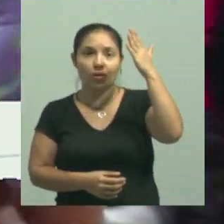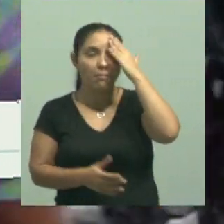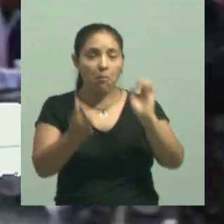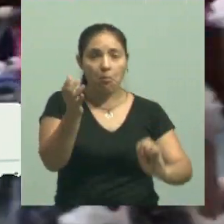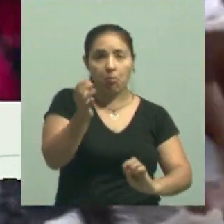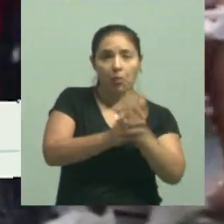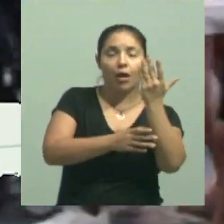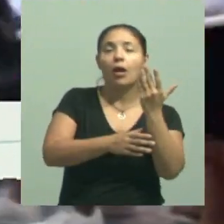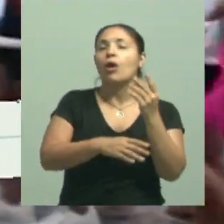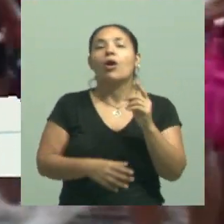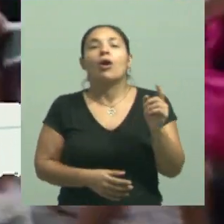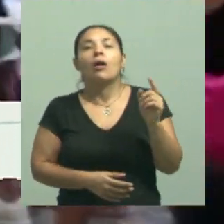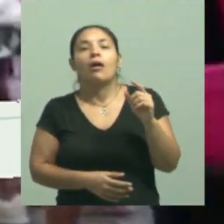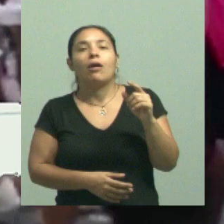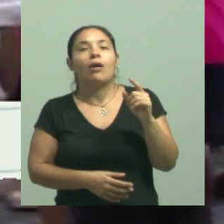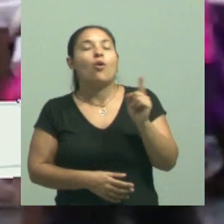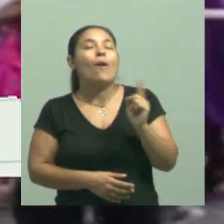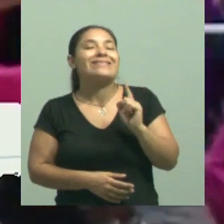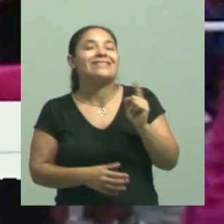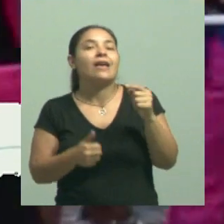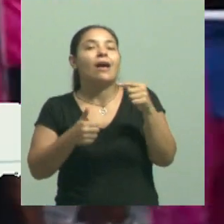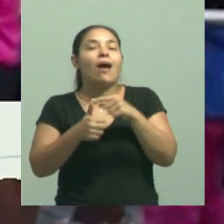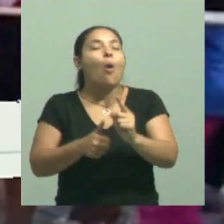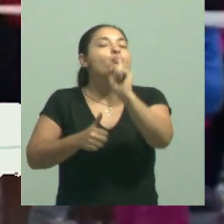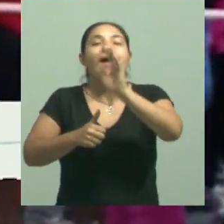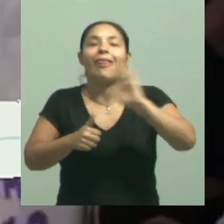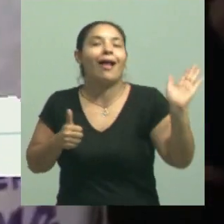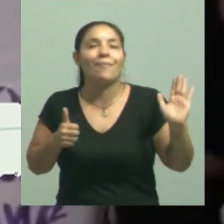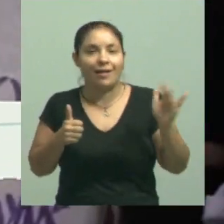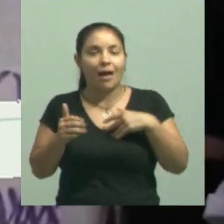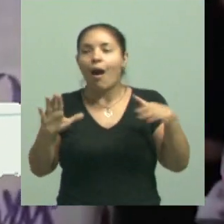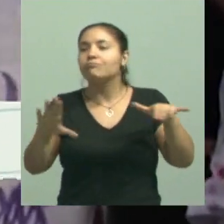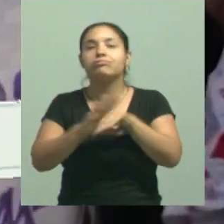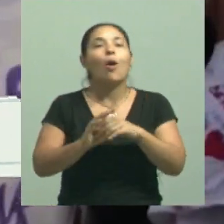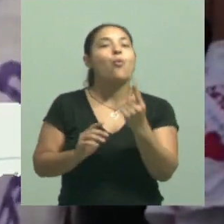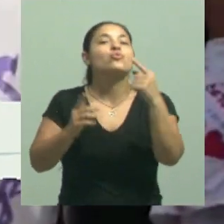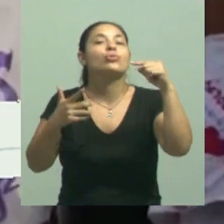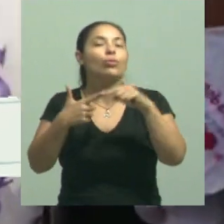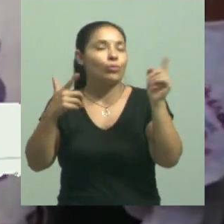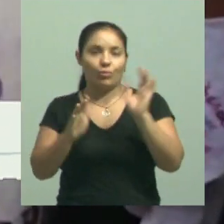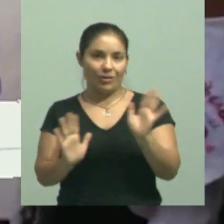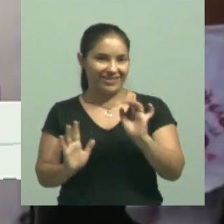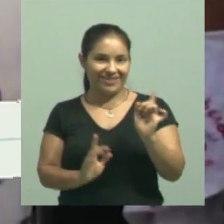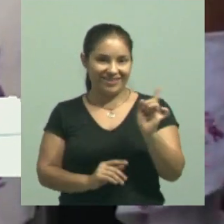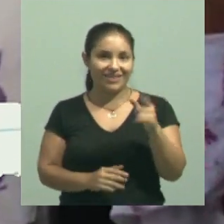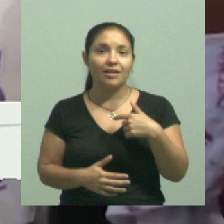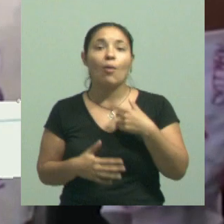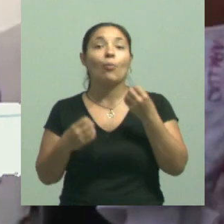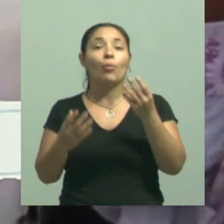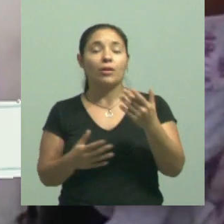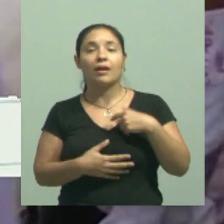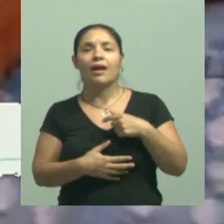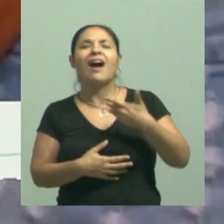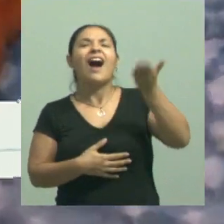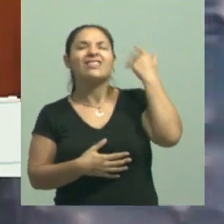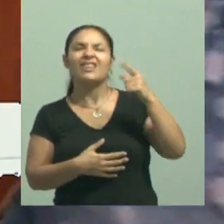es único y no es concreto. A veces se dice que es este incendio en Nueva York, en la fábrica